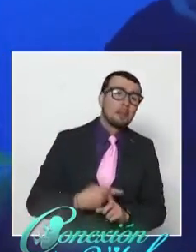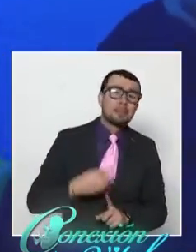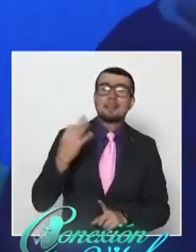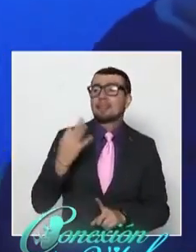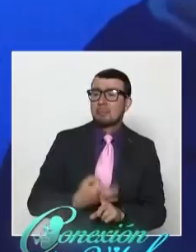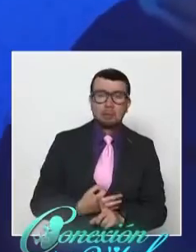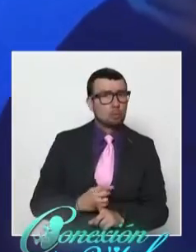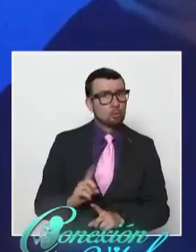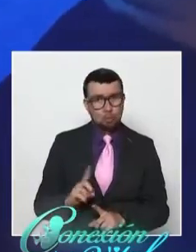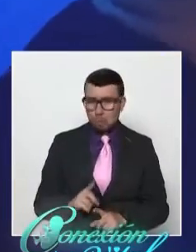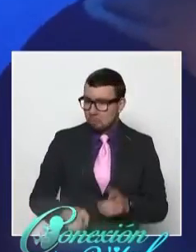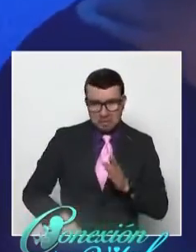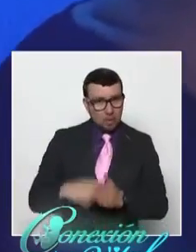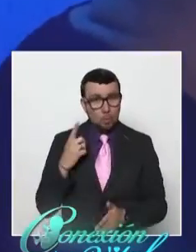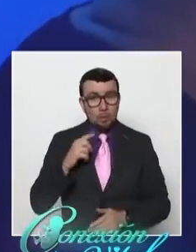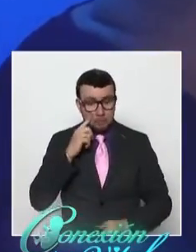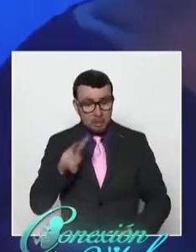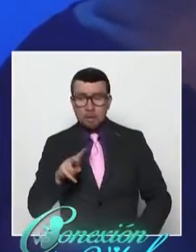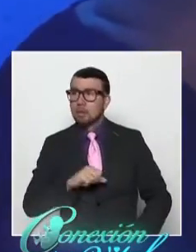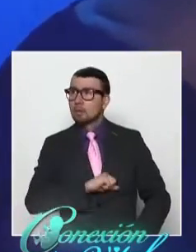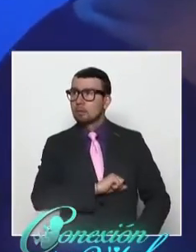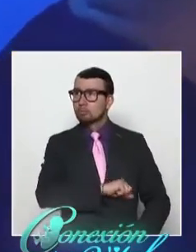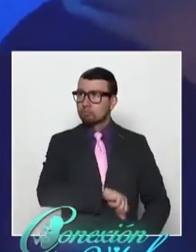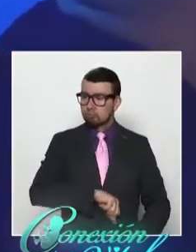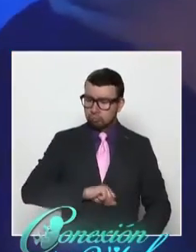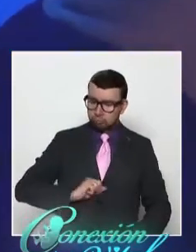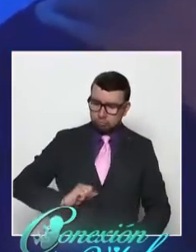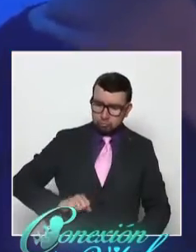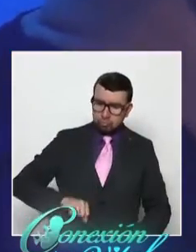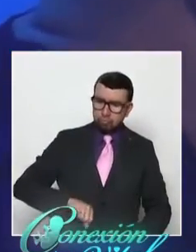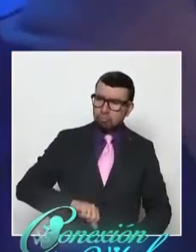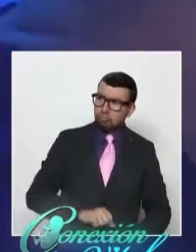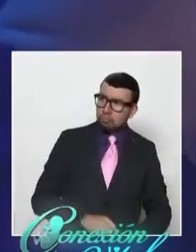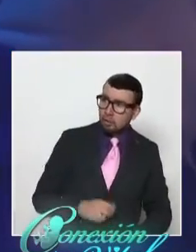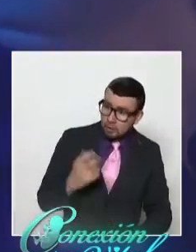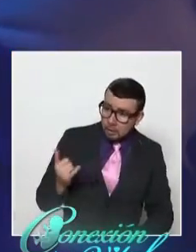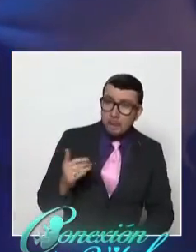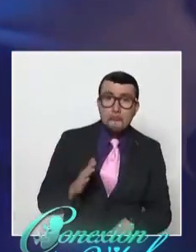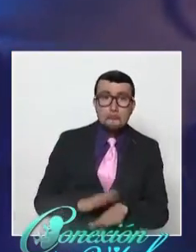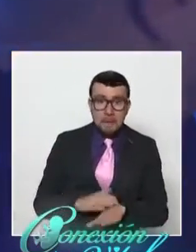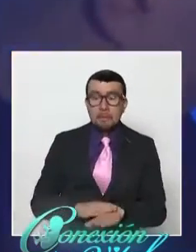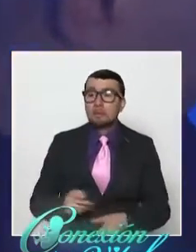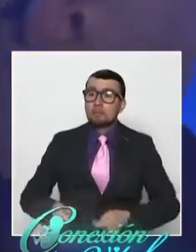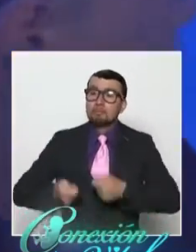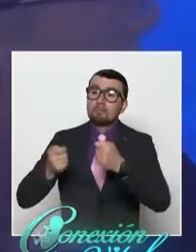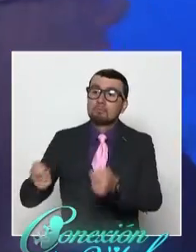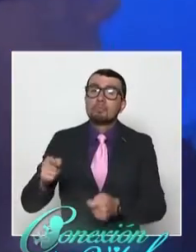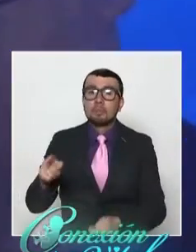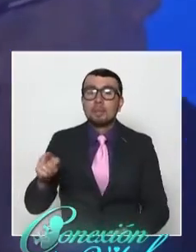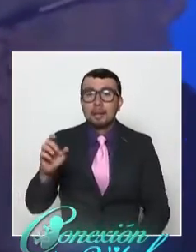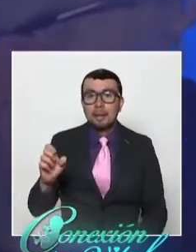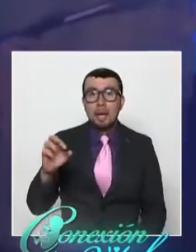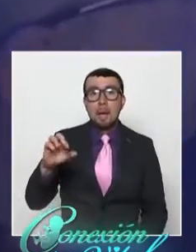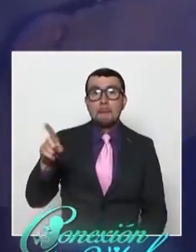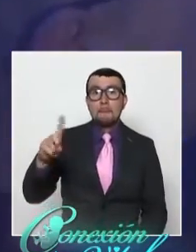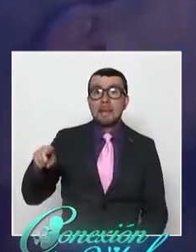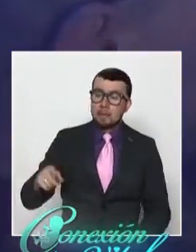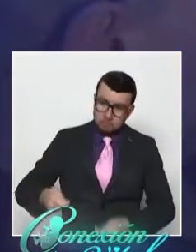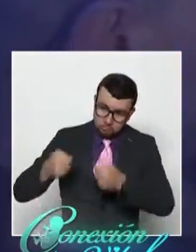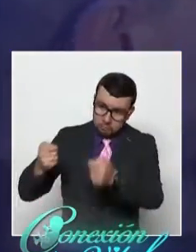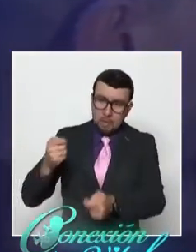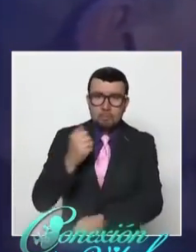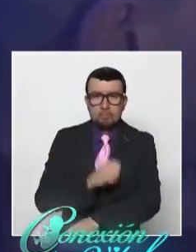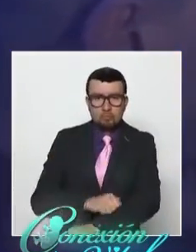2 ni 3 meses y ya esto nos permite hacer una carta de remisión a la EPS de la paciente para que ya procedan